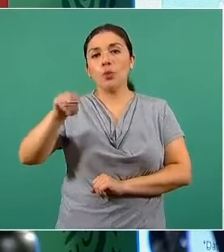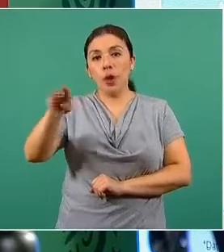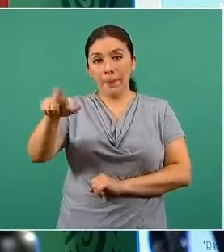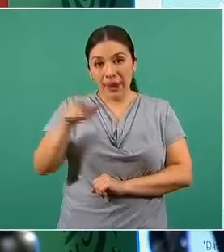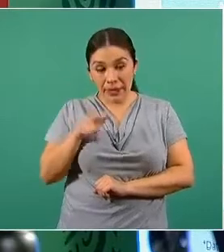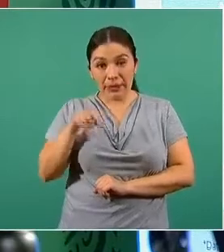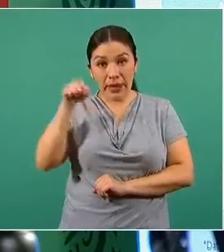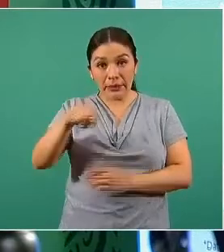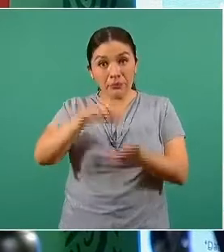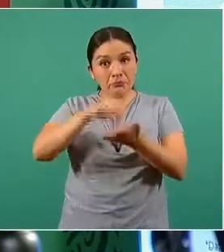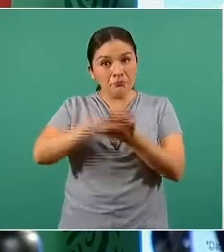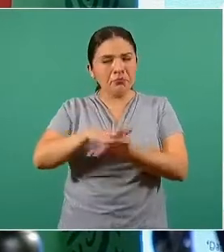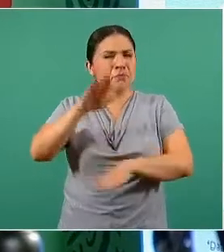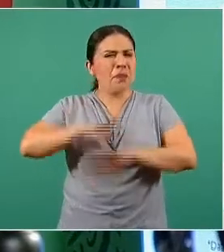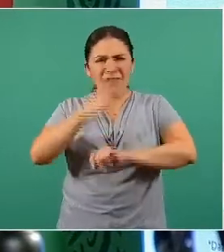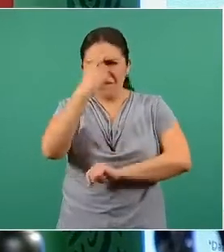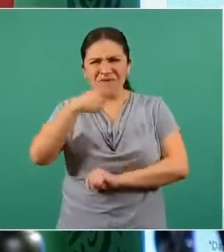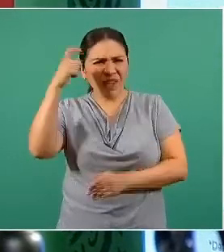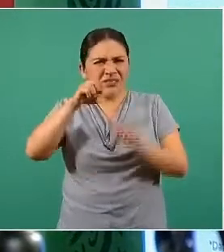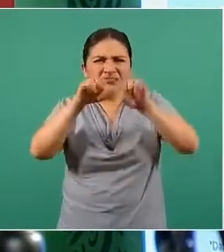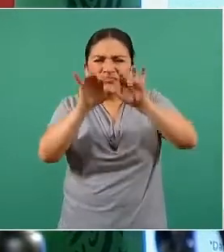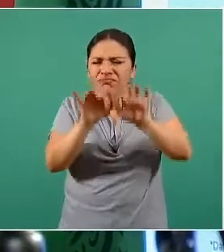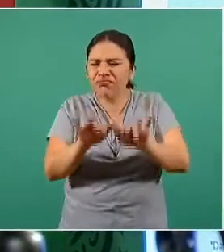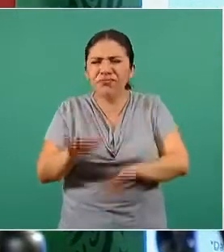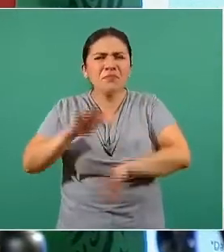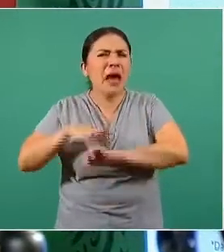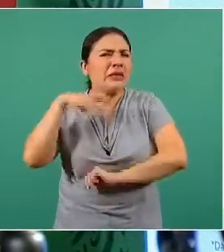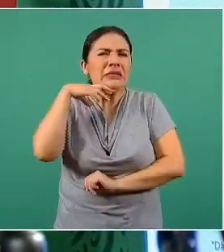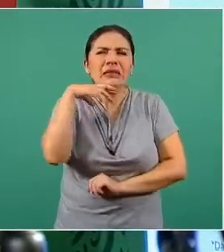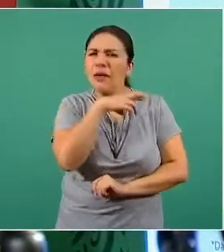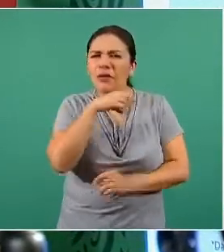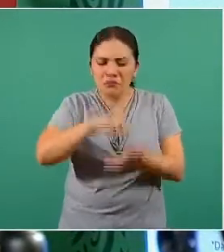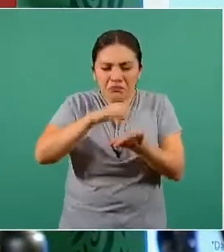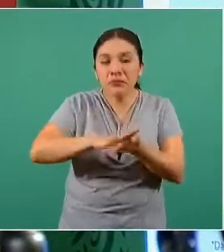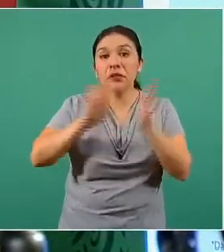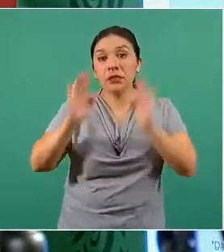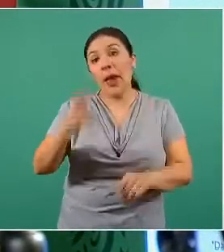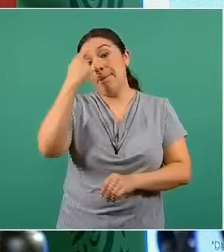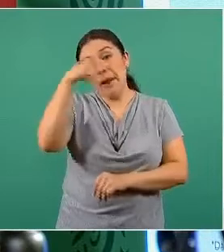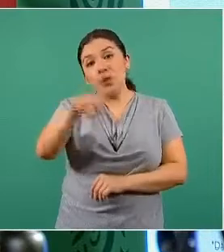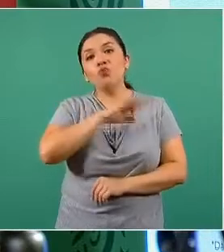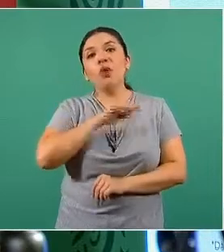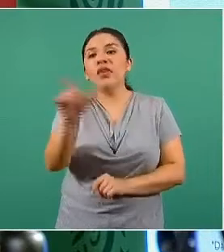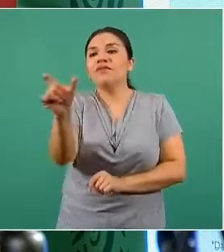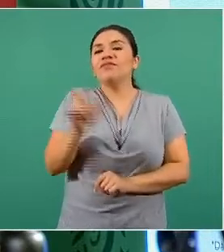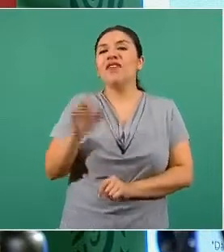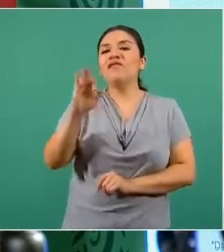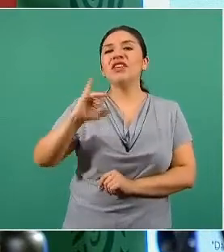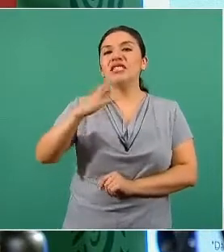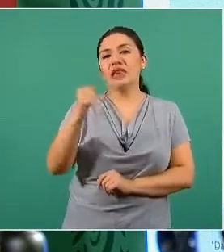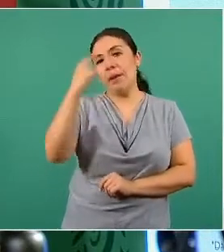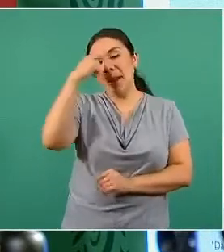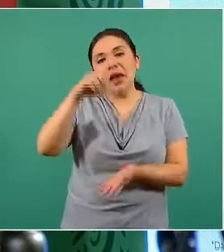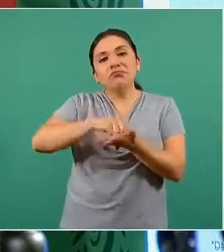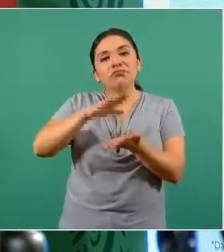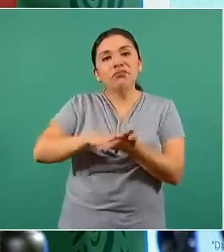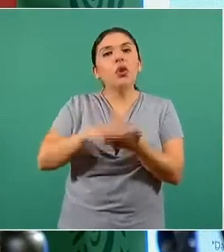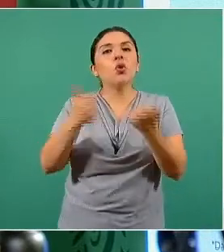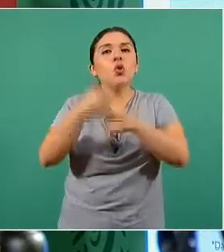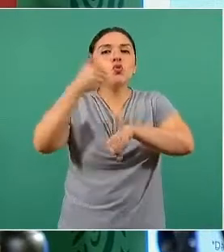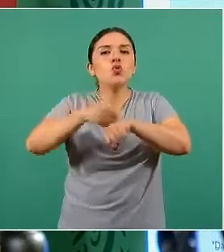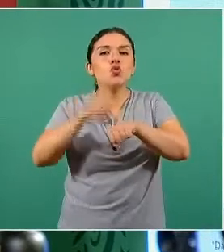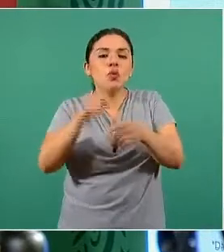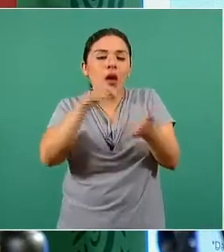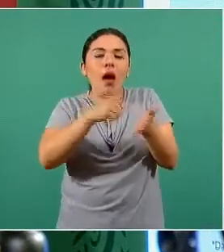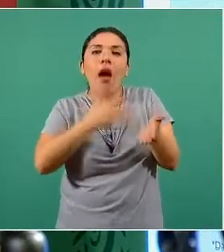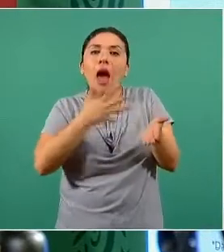mivacuna.salud.gov.mx. El registro es sumamente fácil, sumamente rápido y se logra tener una ficha de identificación básica